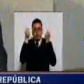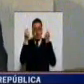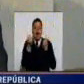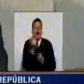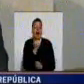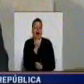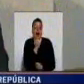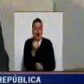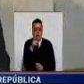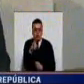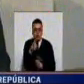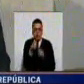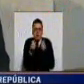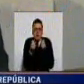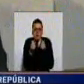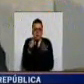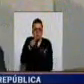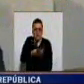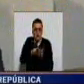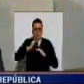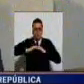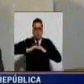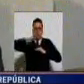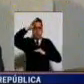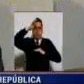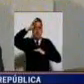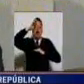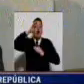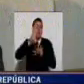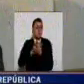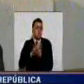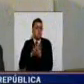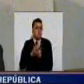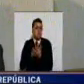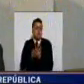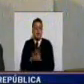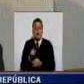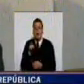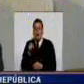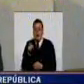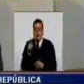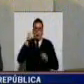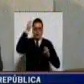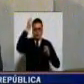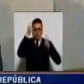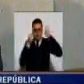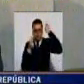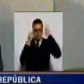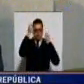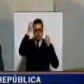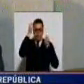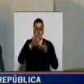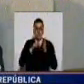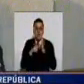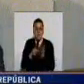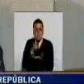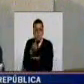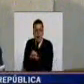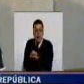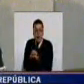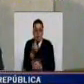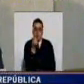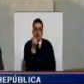precio pagado sea mayor, dijo el doctor Mauricio Cárdenas. La subasta permitirá que el precio pagado sea